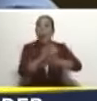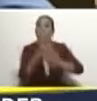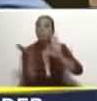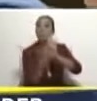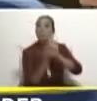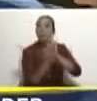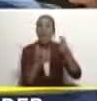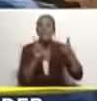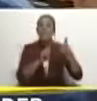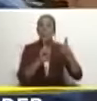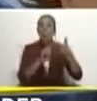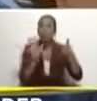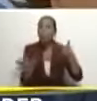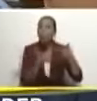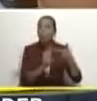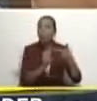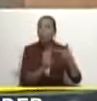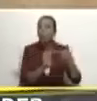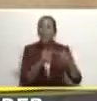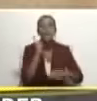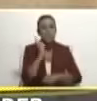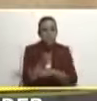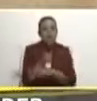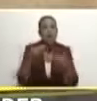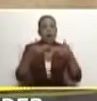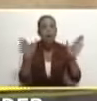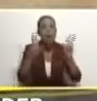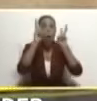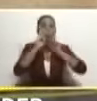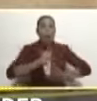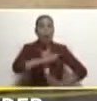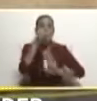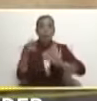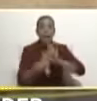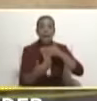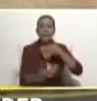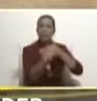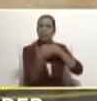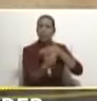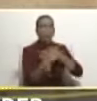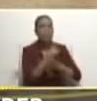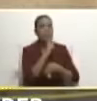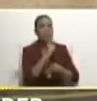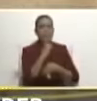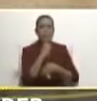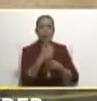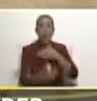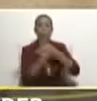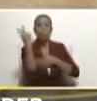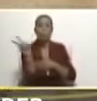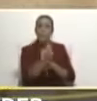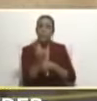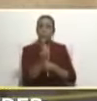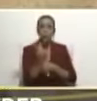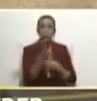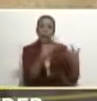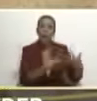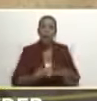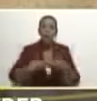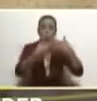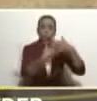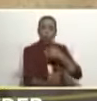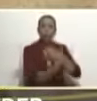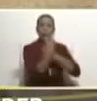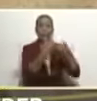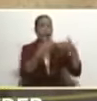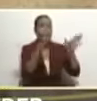El segundo consenso es exigir el levantamiento de todas las sanciones contra la sociedad y la economía en Venezuela,